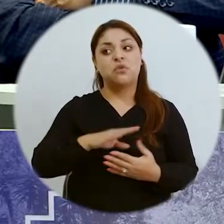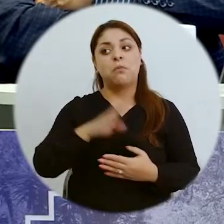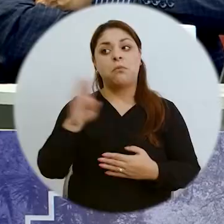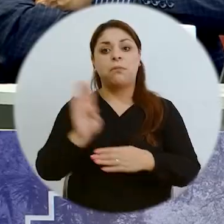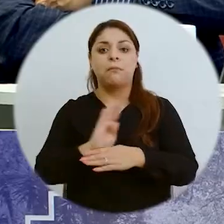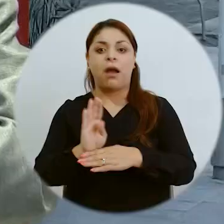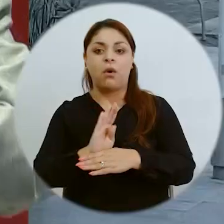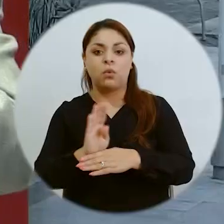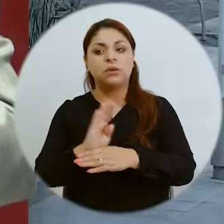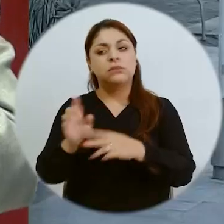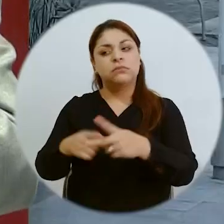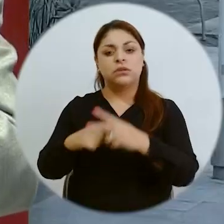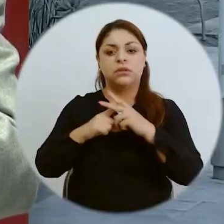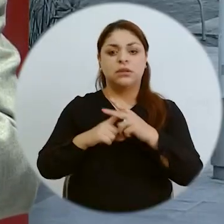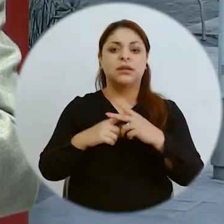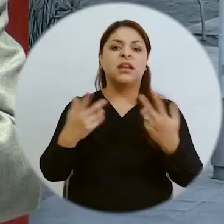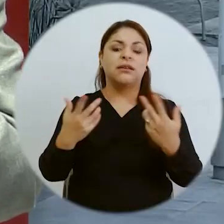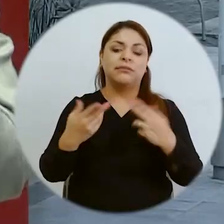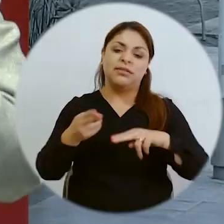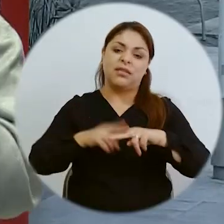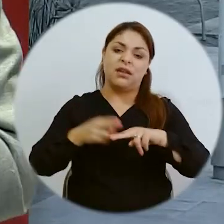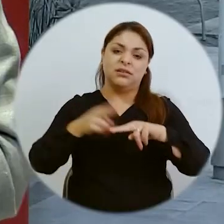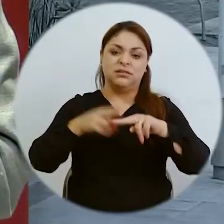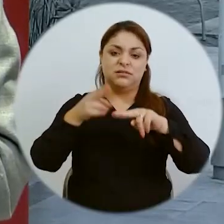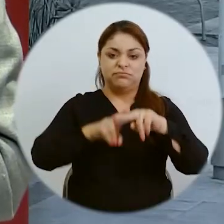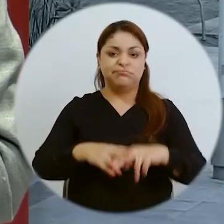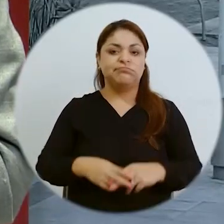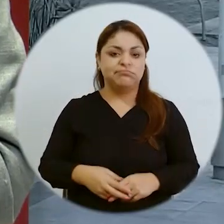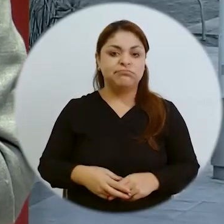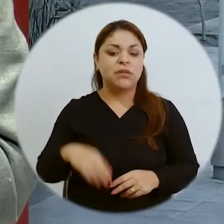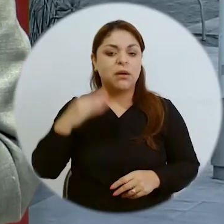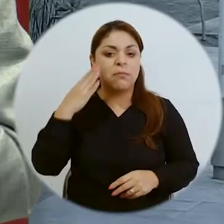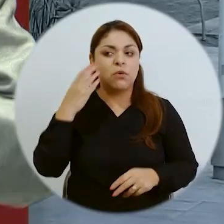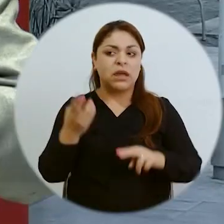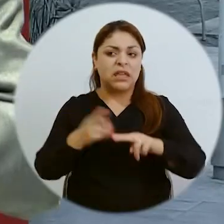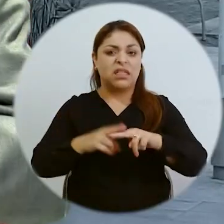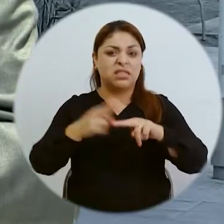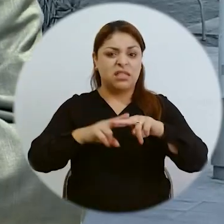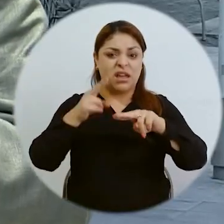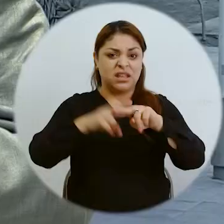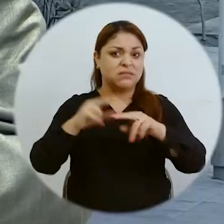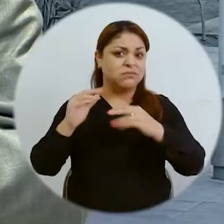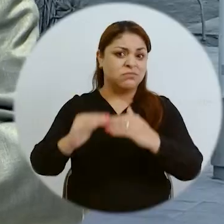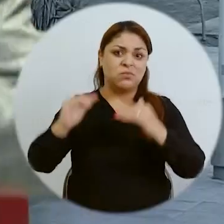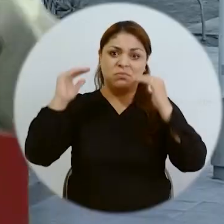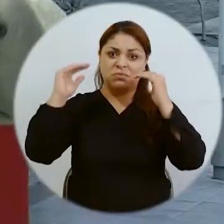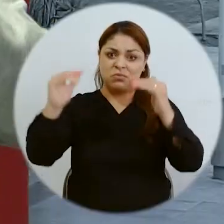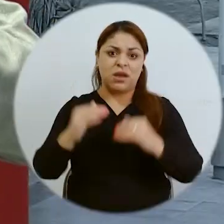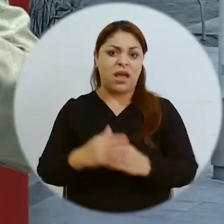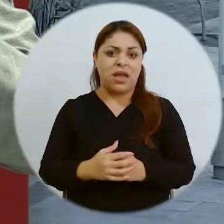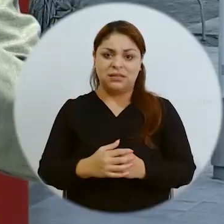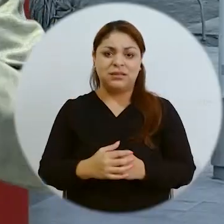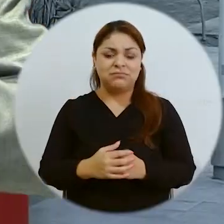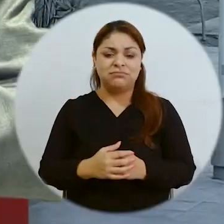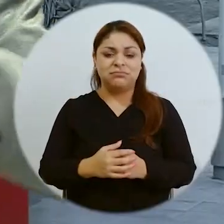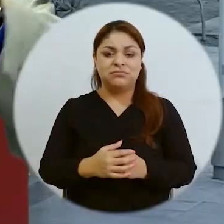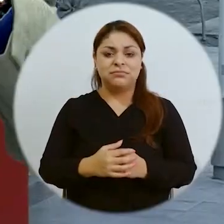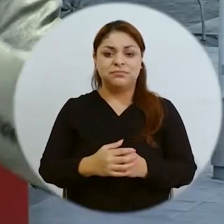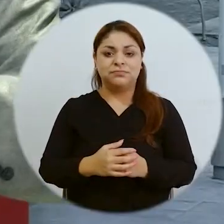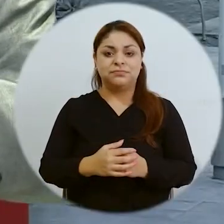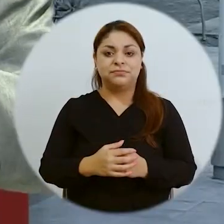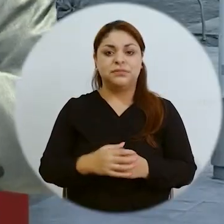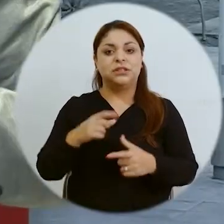de interés. Yo puedo hacer una refundición a un nuevo plazo, una nueva deuda, pero ¿qué es lo que me está ahogando